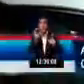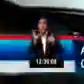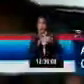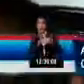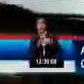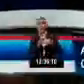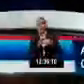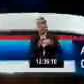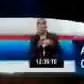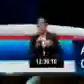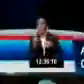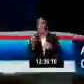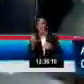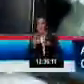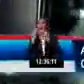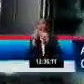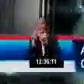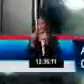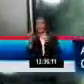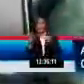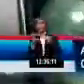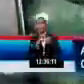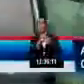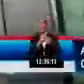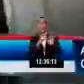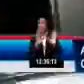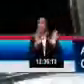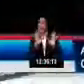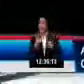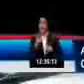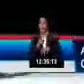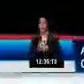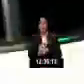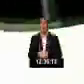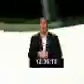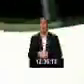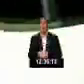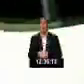prefecto estaría involucrado. Emilio Zamora, TC Televisión.